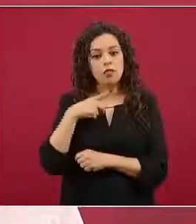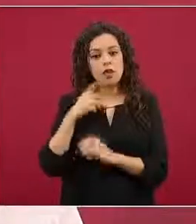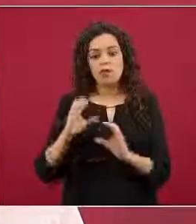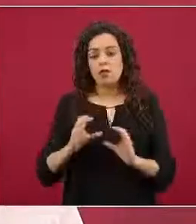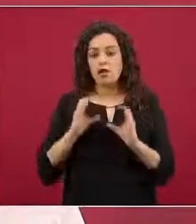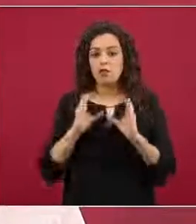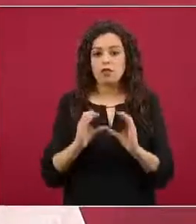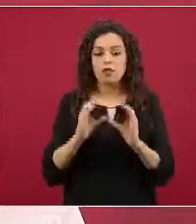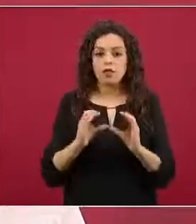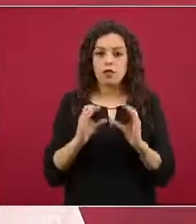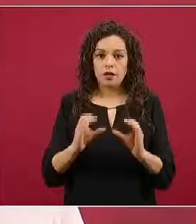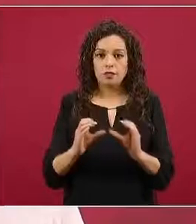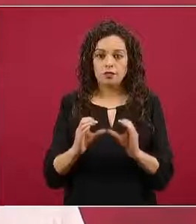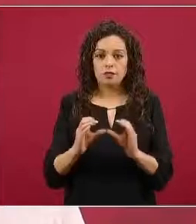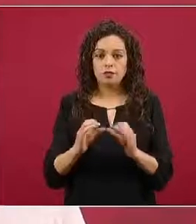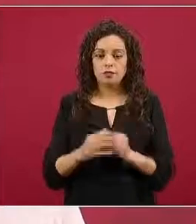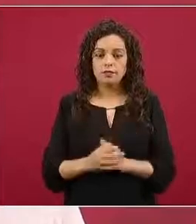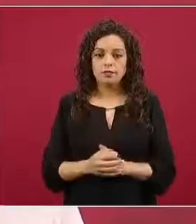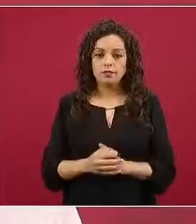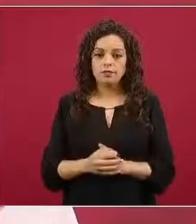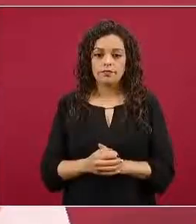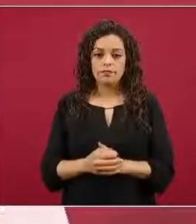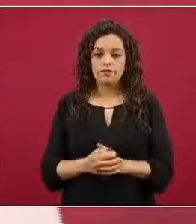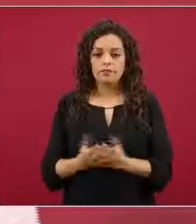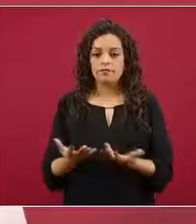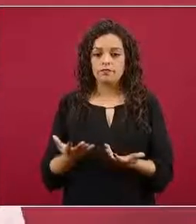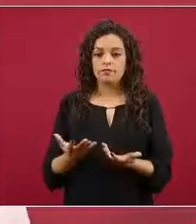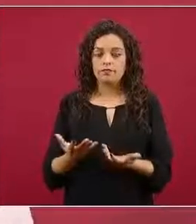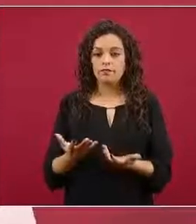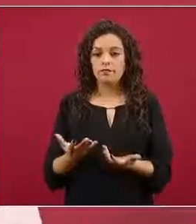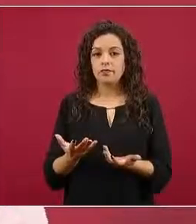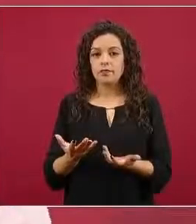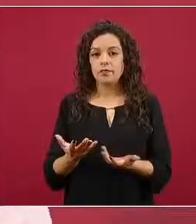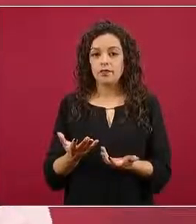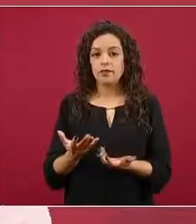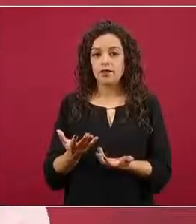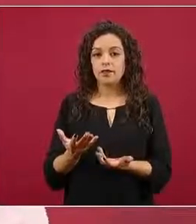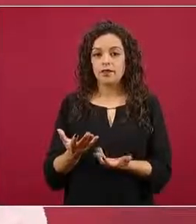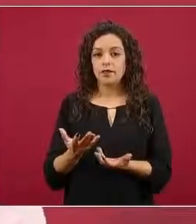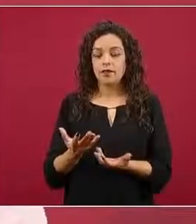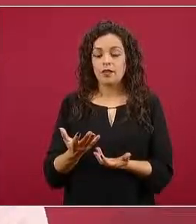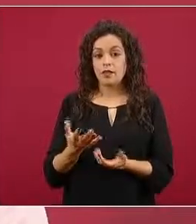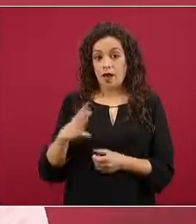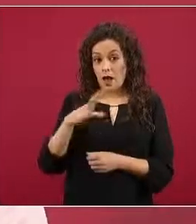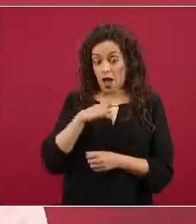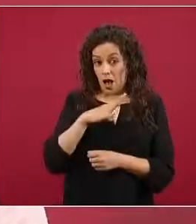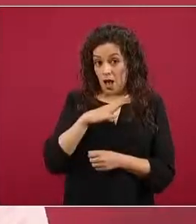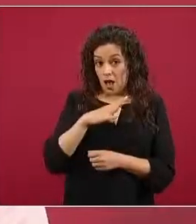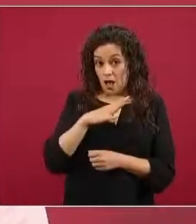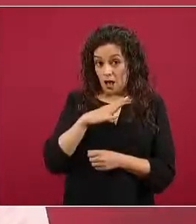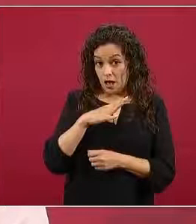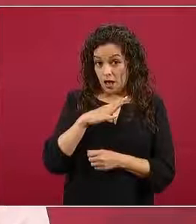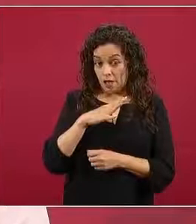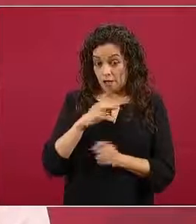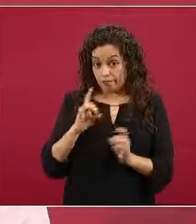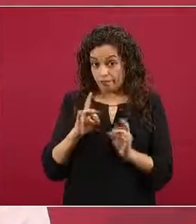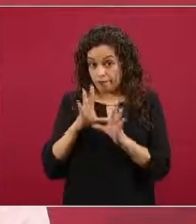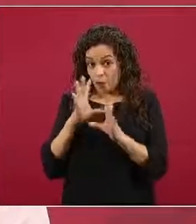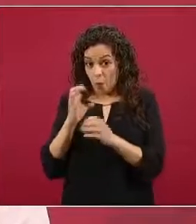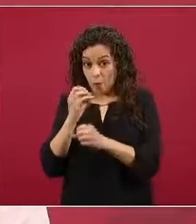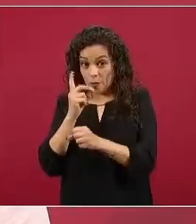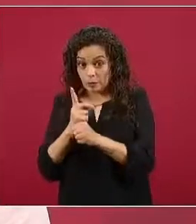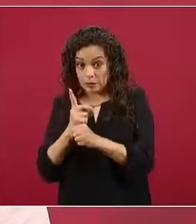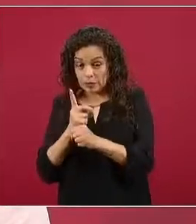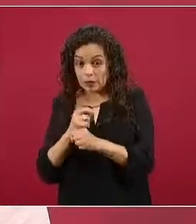que no habría una gran probabilidad de que exista